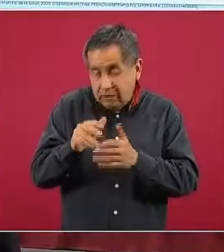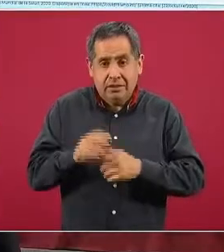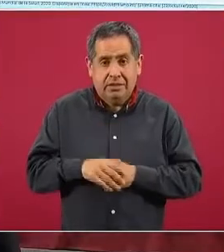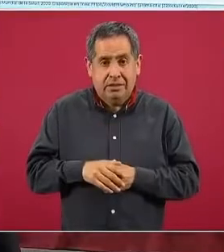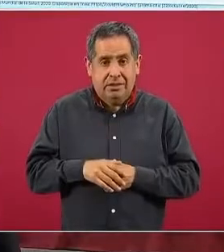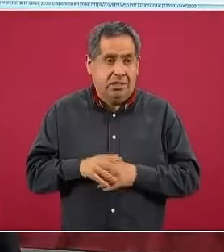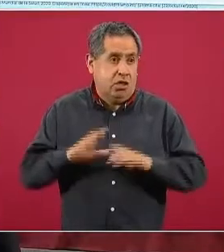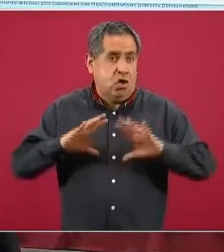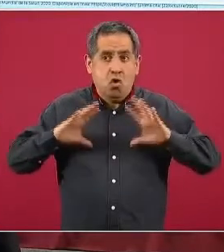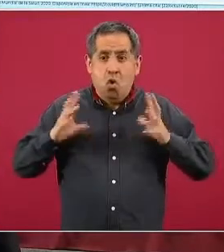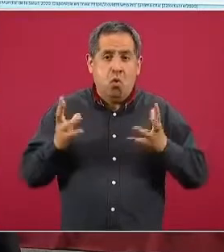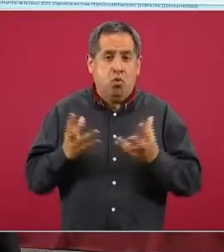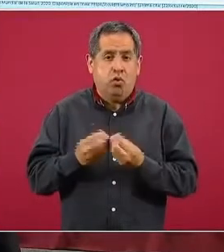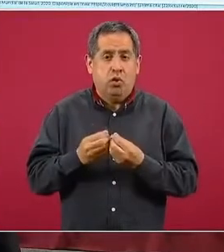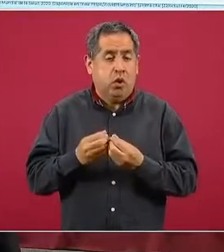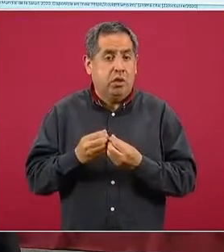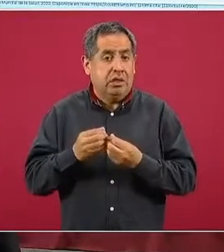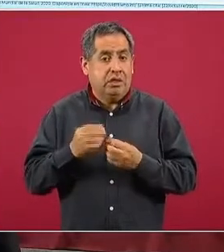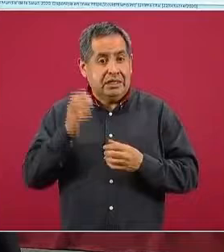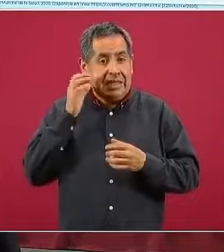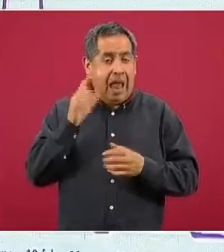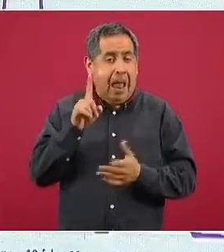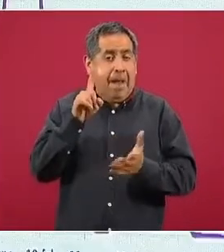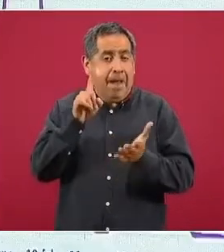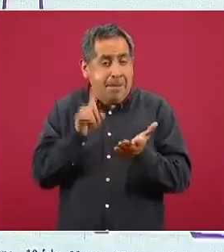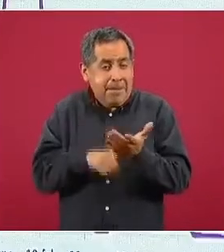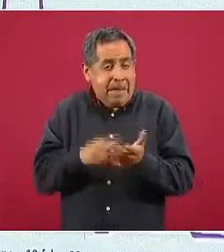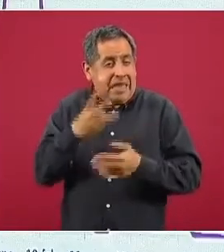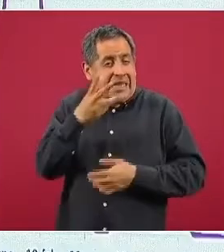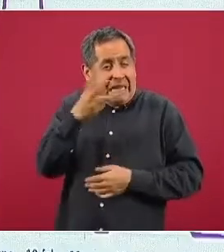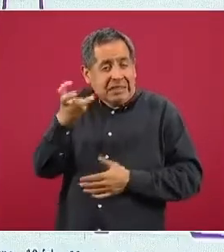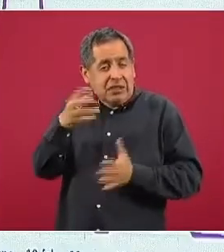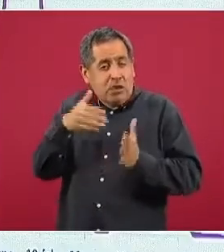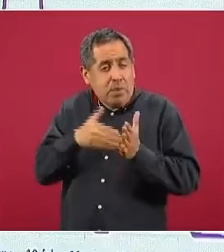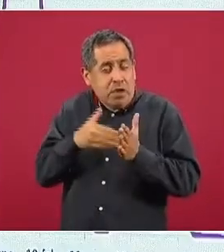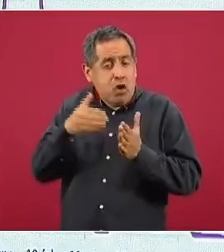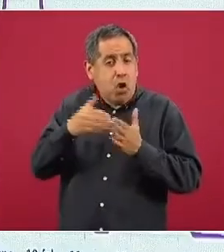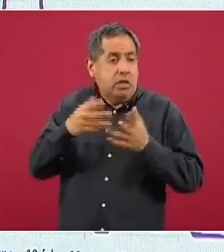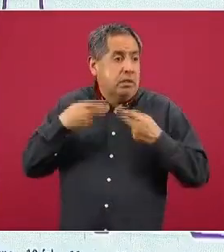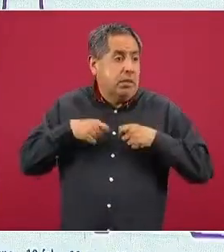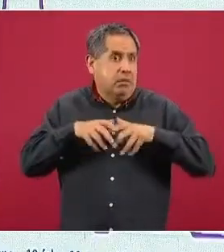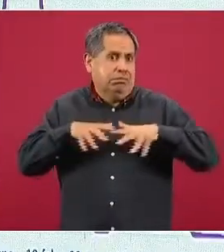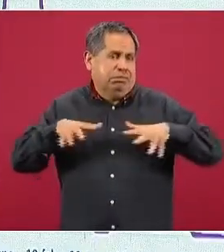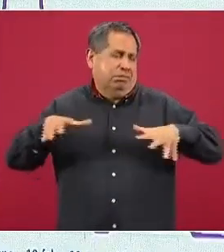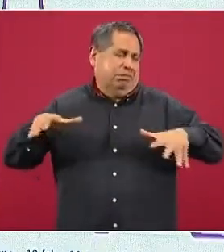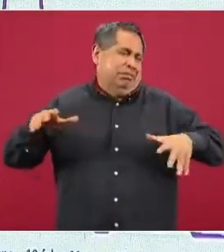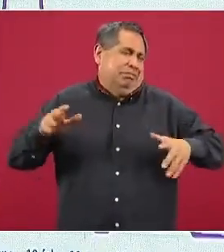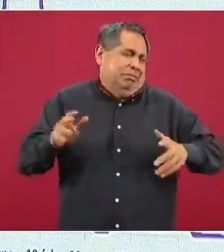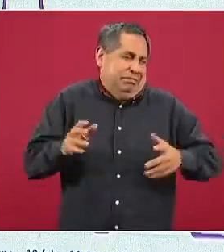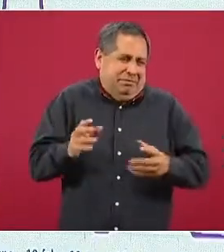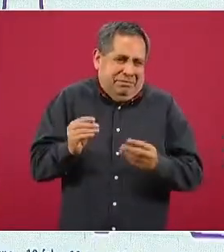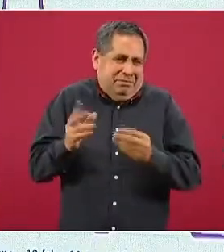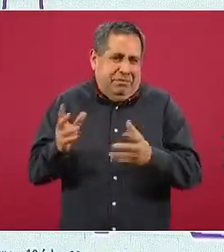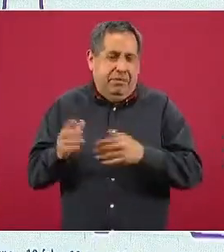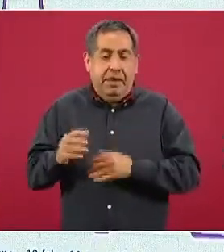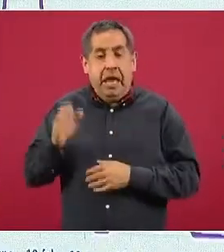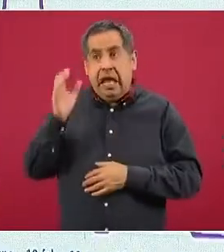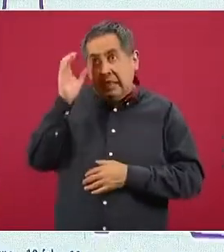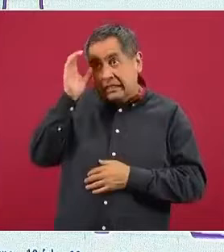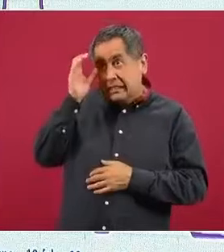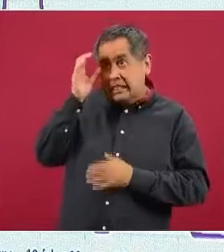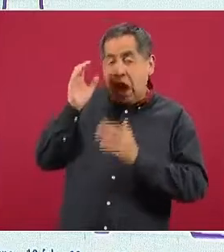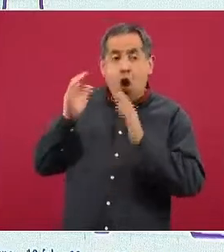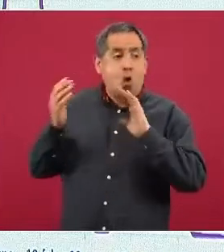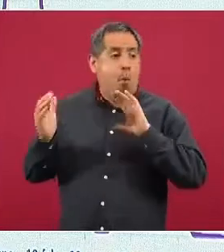conjunto de China tiene cerca de 1.300 millones de habitantes. Entonces, toda comparación que se quiera hacer de China en su